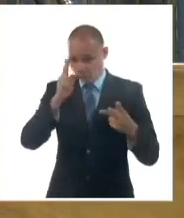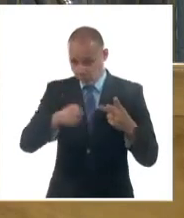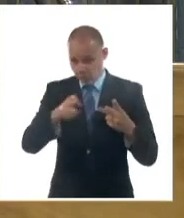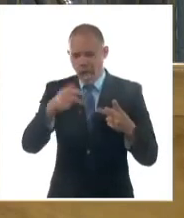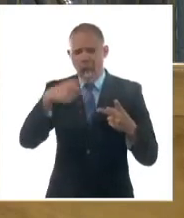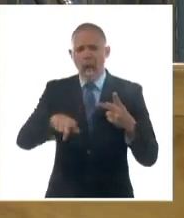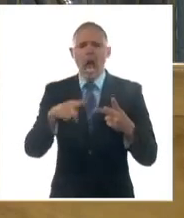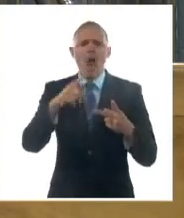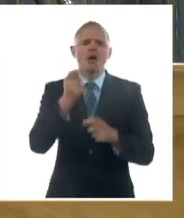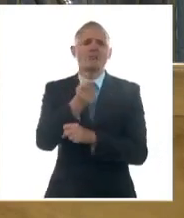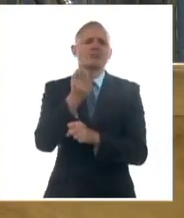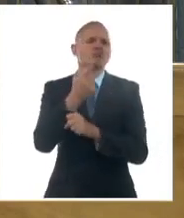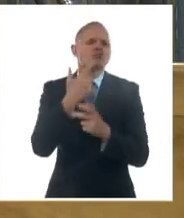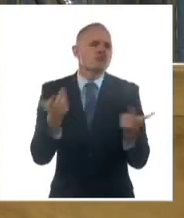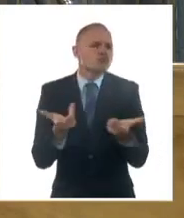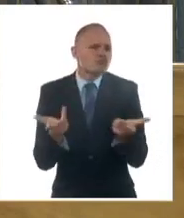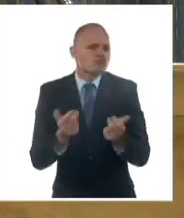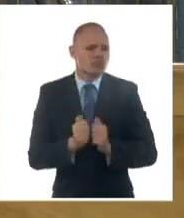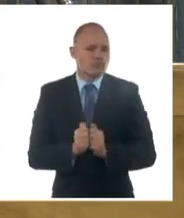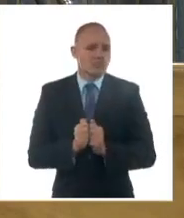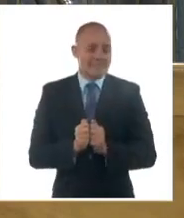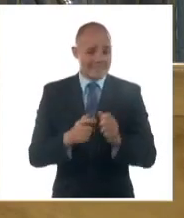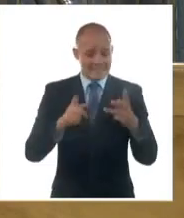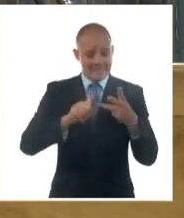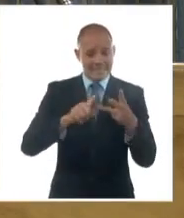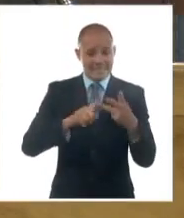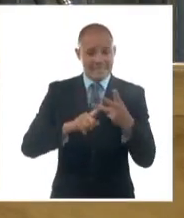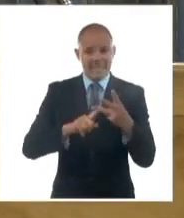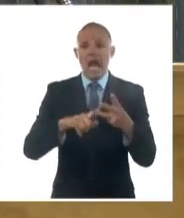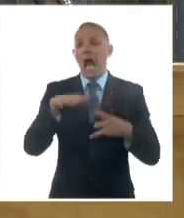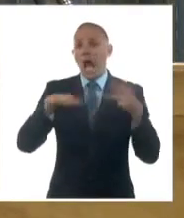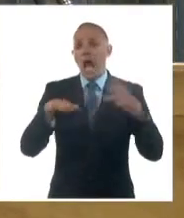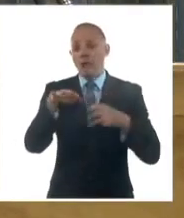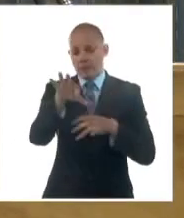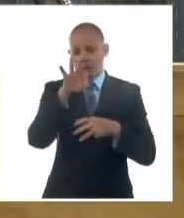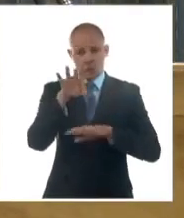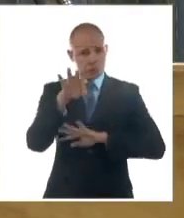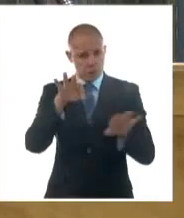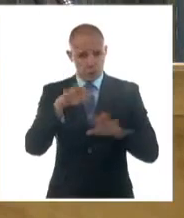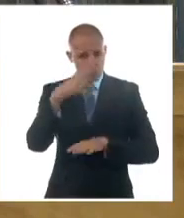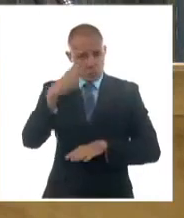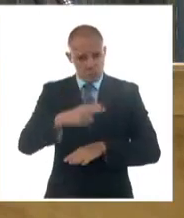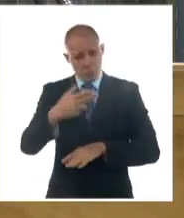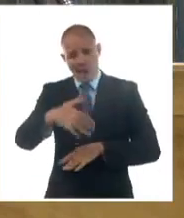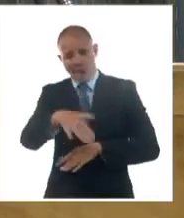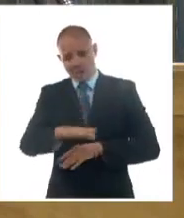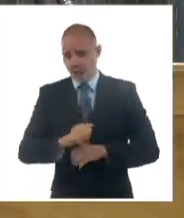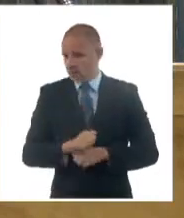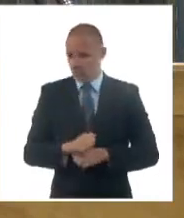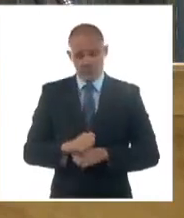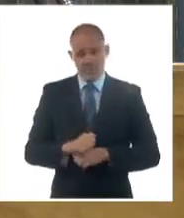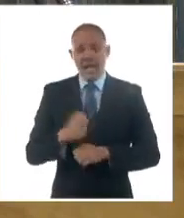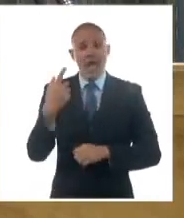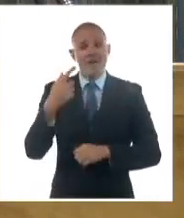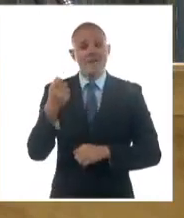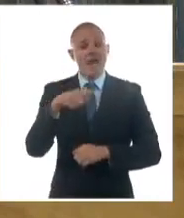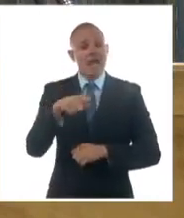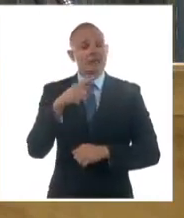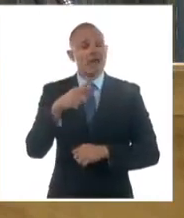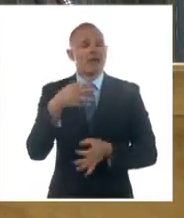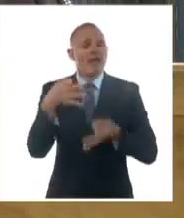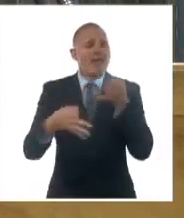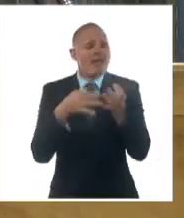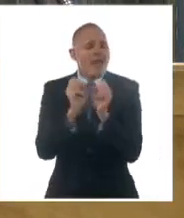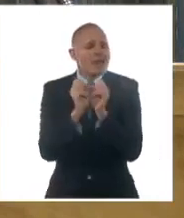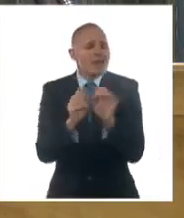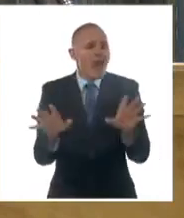el control después y la exigencia de esos cuadros. A veces hay un nivel de cuadros, son los cuadros principales que son los que están claros, pero